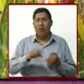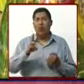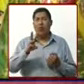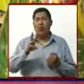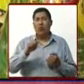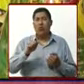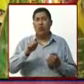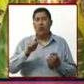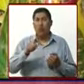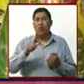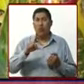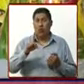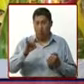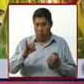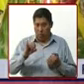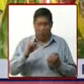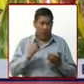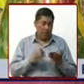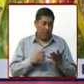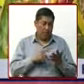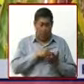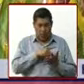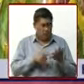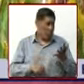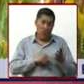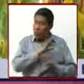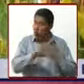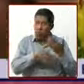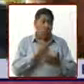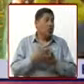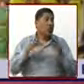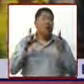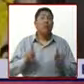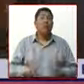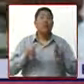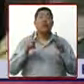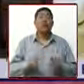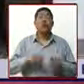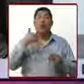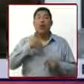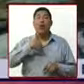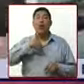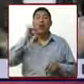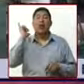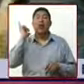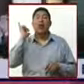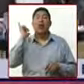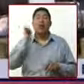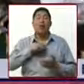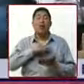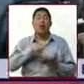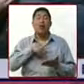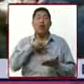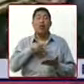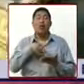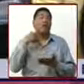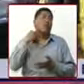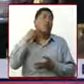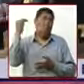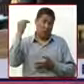Waldir Mamani Hidalgo. Todos y cada una de estas personas se encontraban el día de ayer en la Plaza